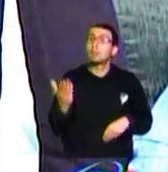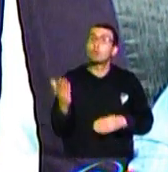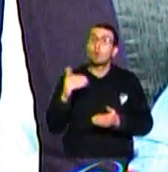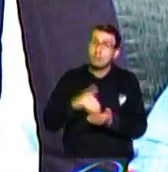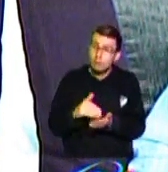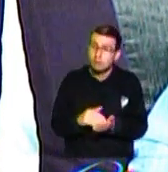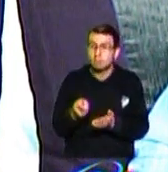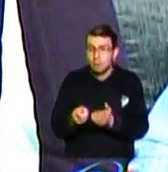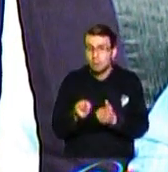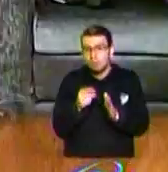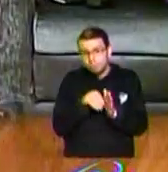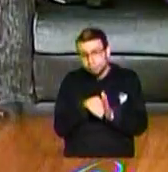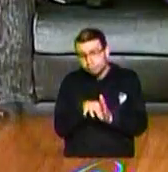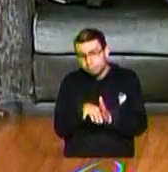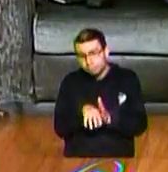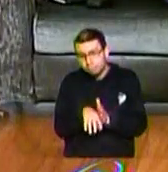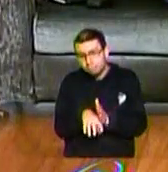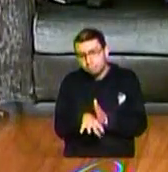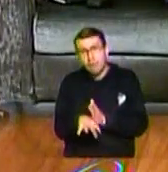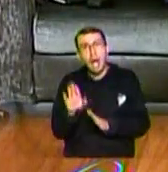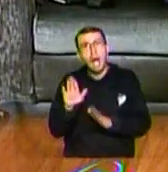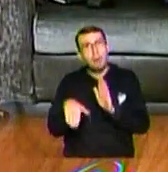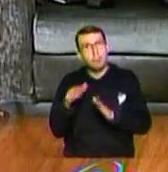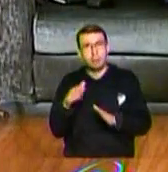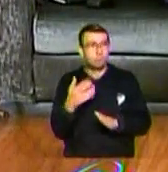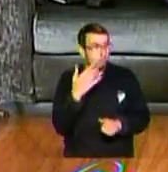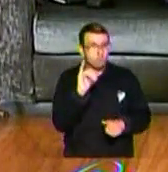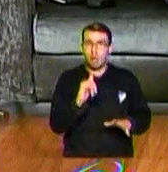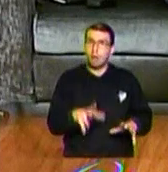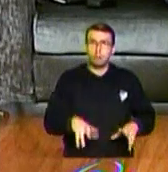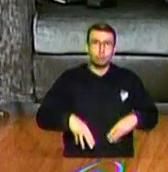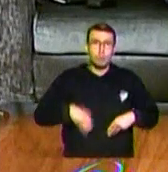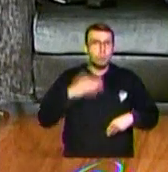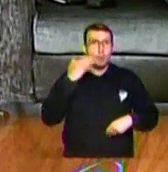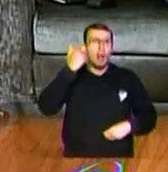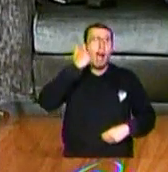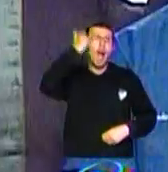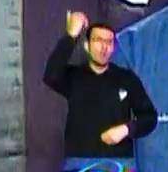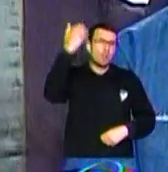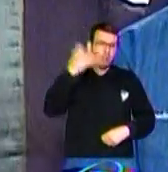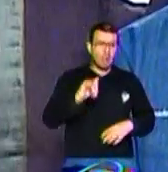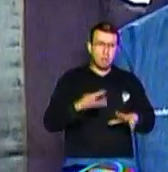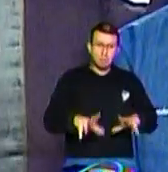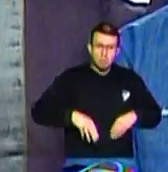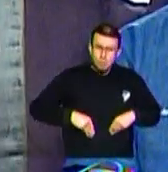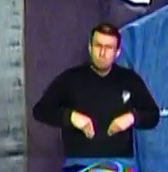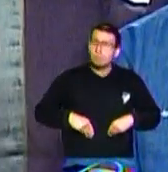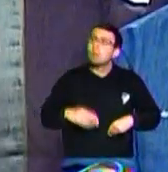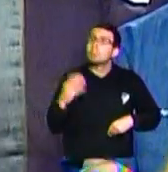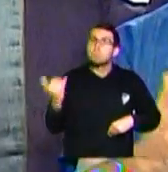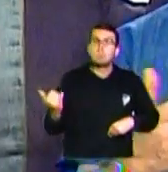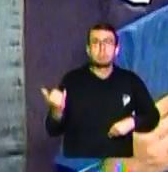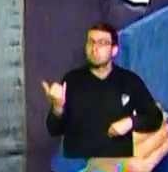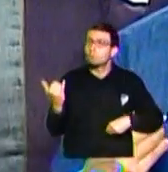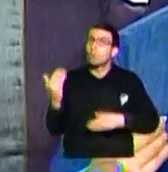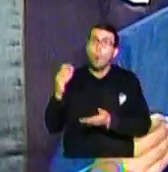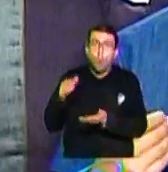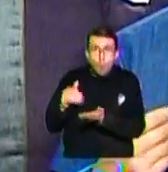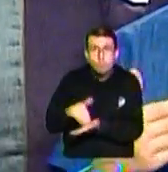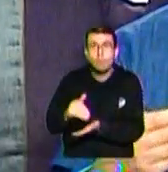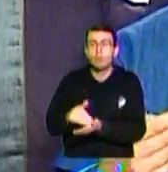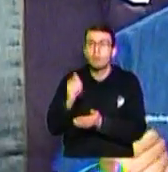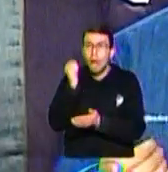¿Es un síntoma de alarma? La mayoría de las mujeres en su proceso de menopausia, o